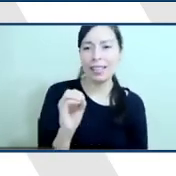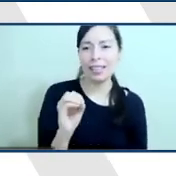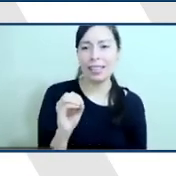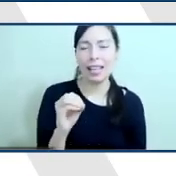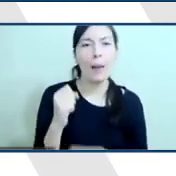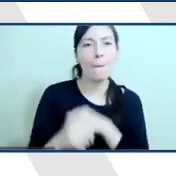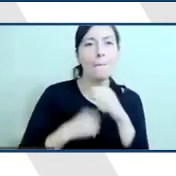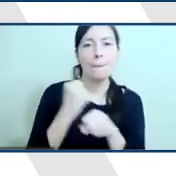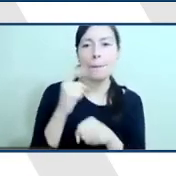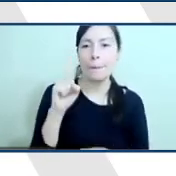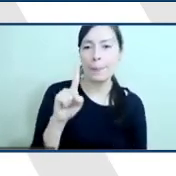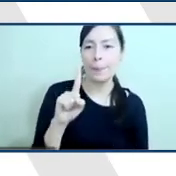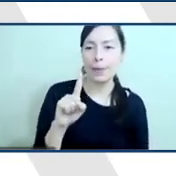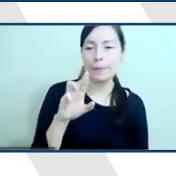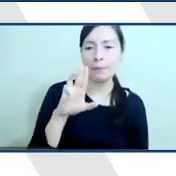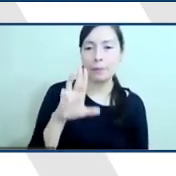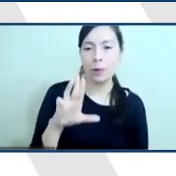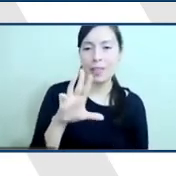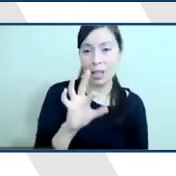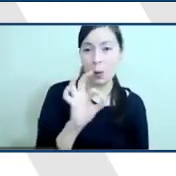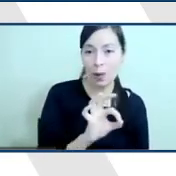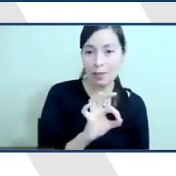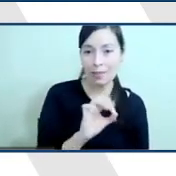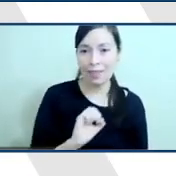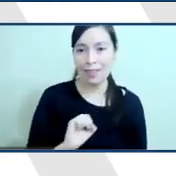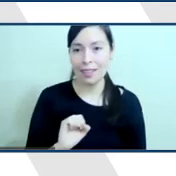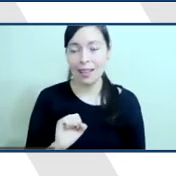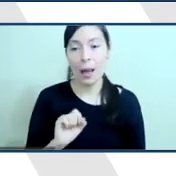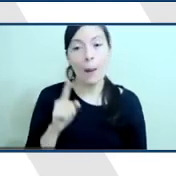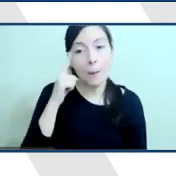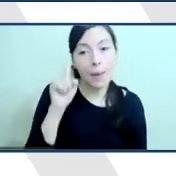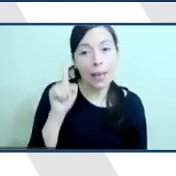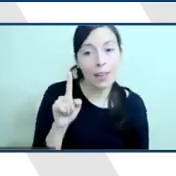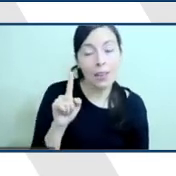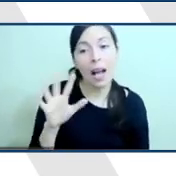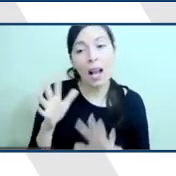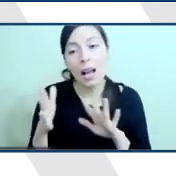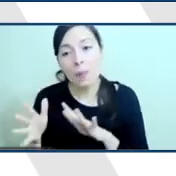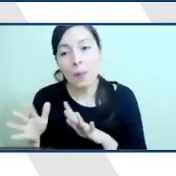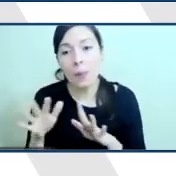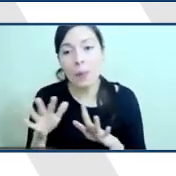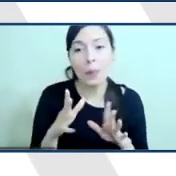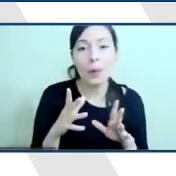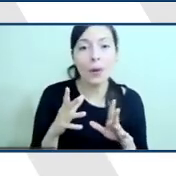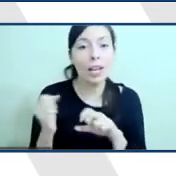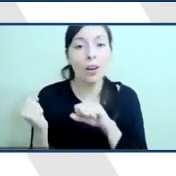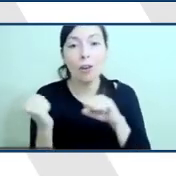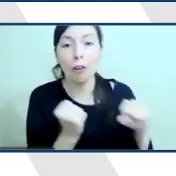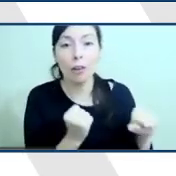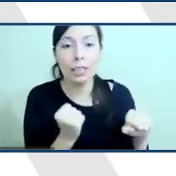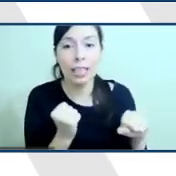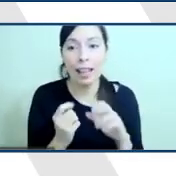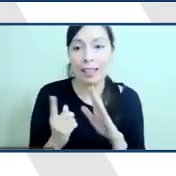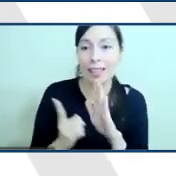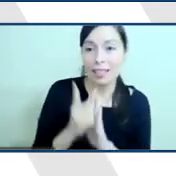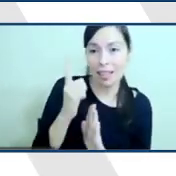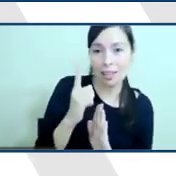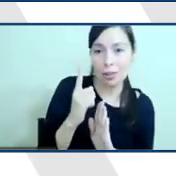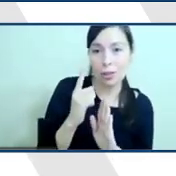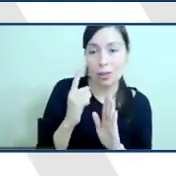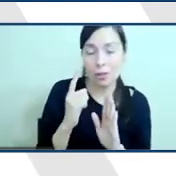50, y cada vez ha habido algo que fue jugando en contra de un mayor desarrollo